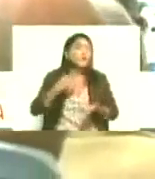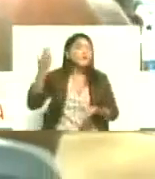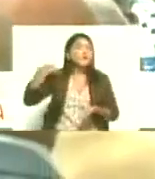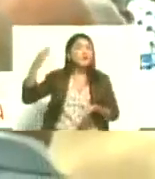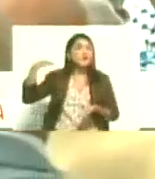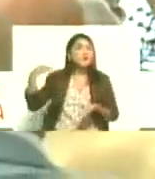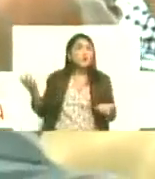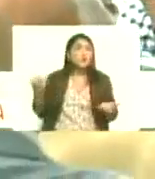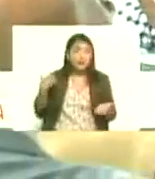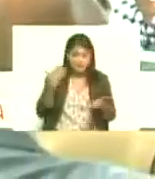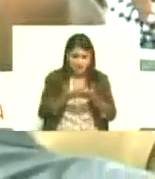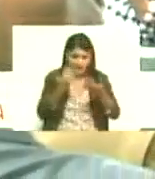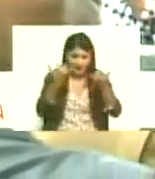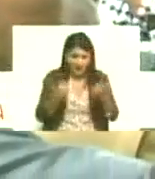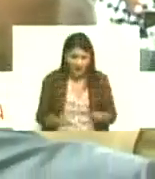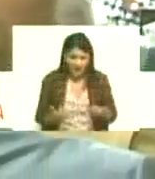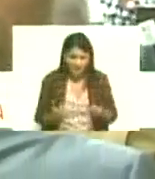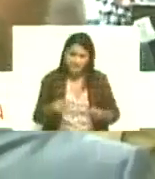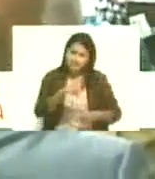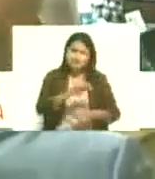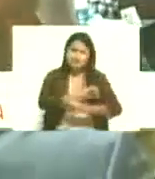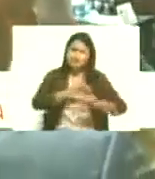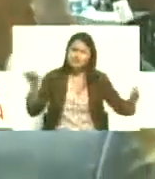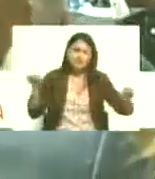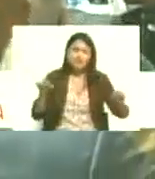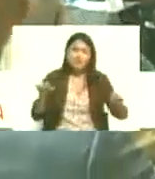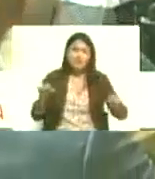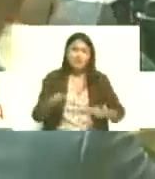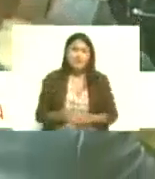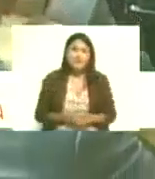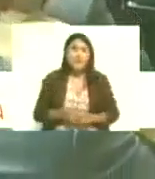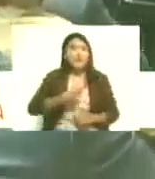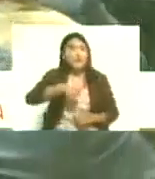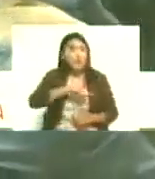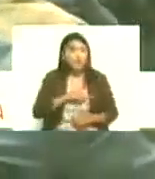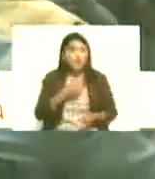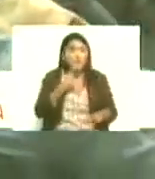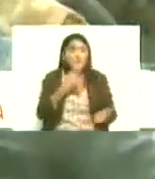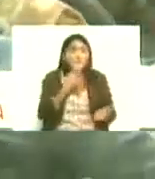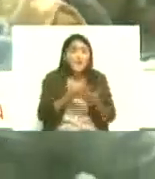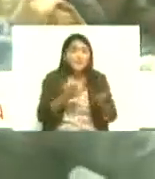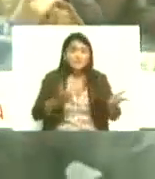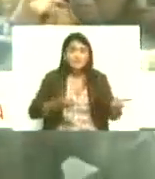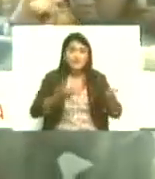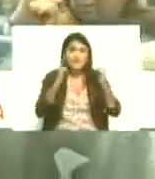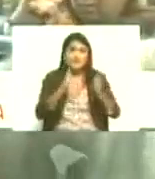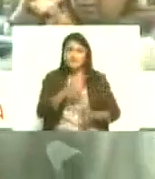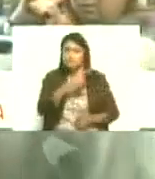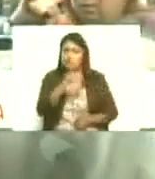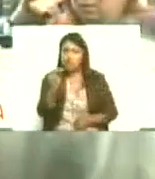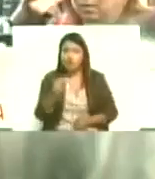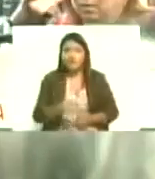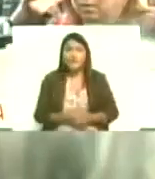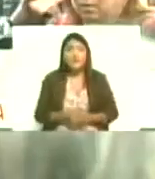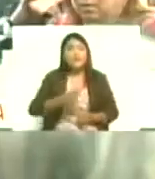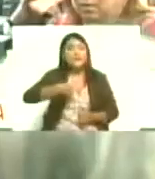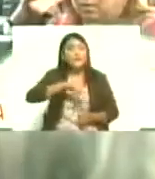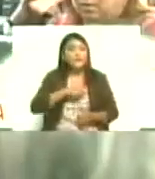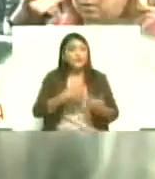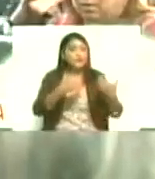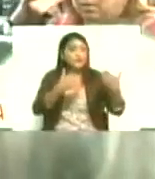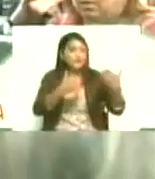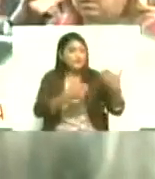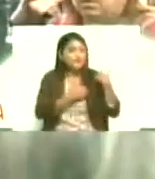pero en este momento eso es imposible. Nosotros tenemos una extraordinaria Fuerza